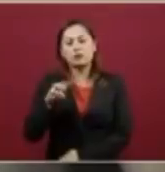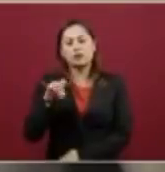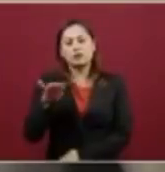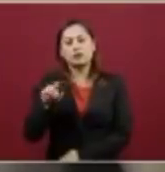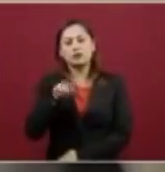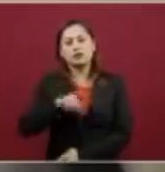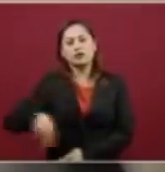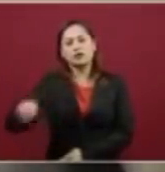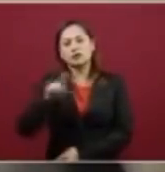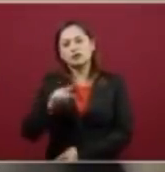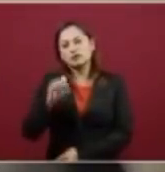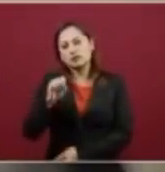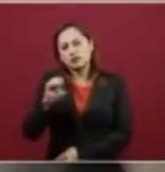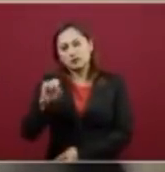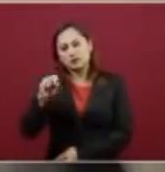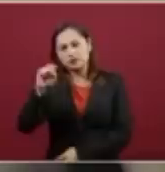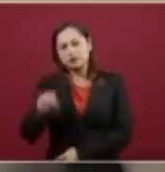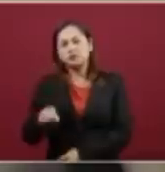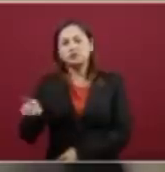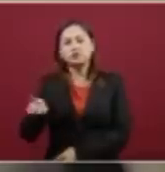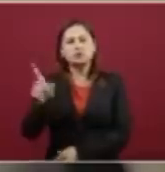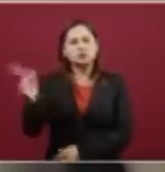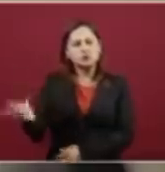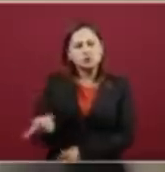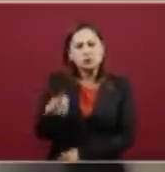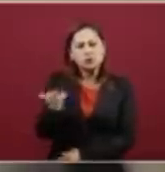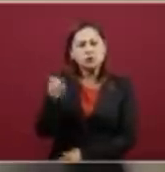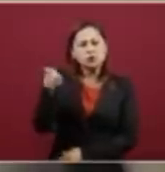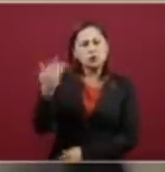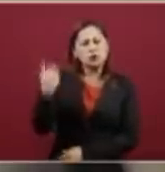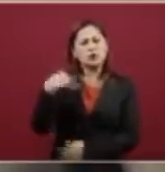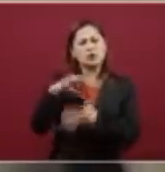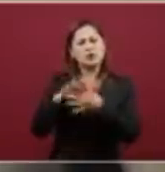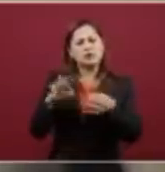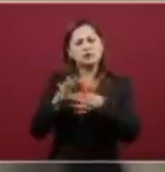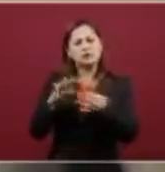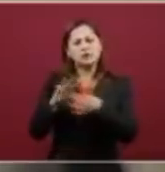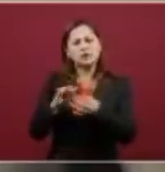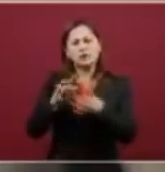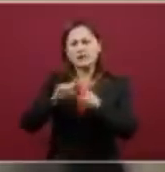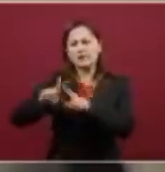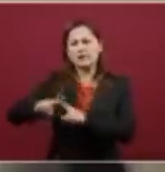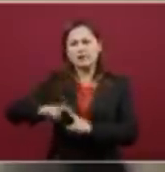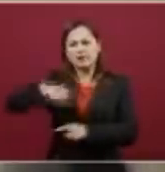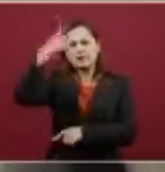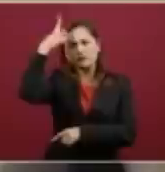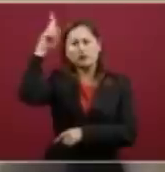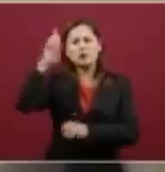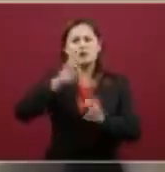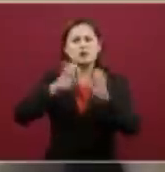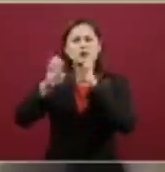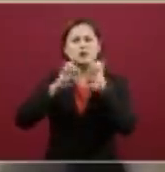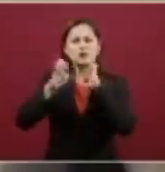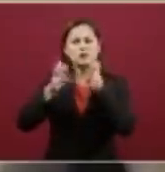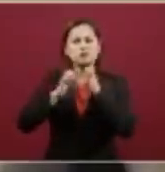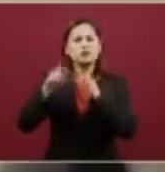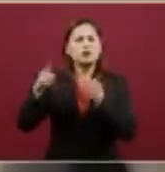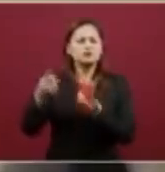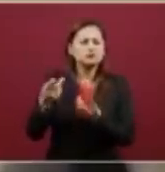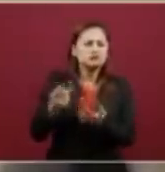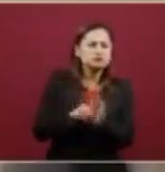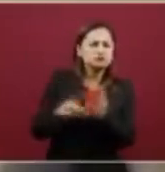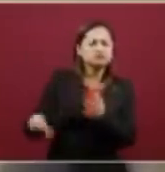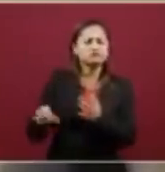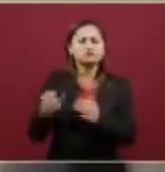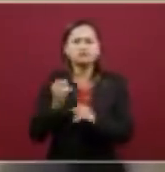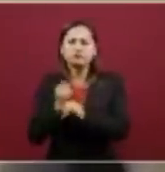de involucrar a los dueños de los medios de comunicación en este tema del mecanismo para la protección. Hemos visto cómo